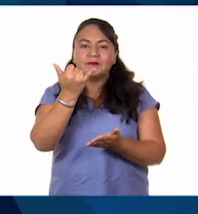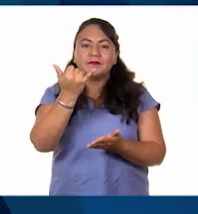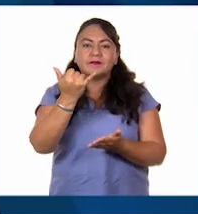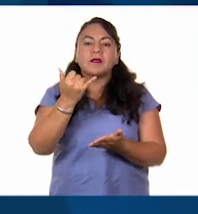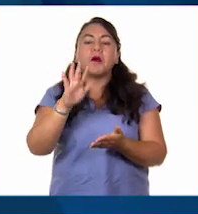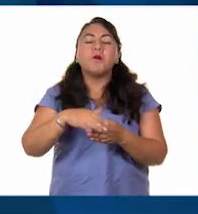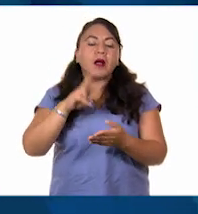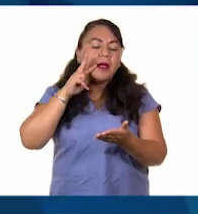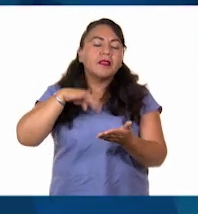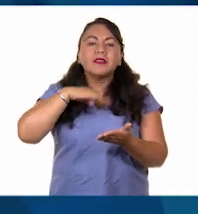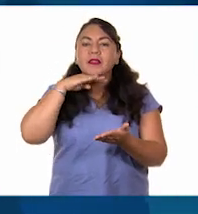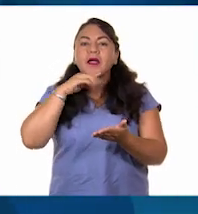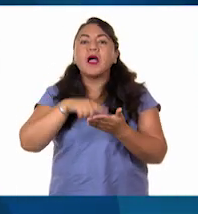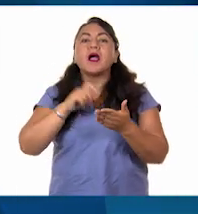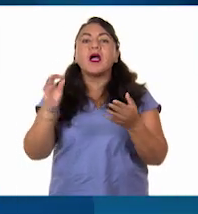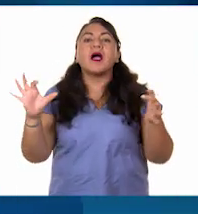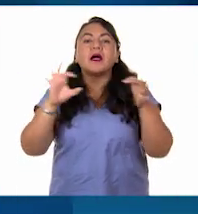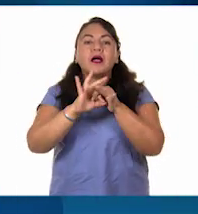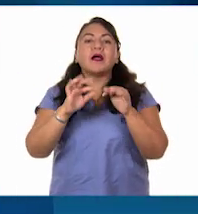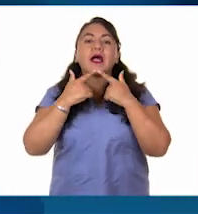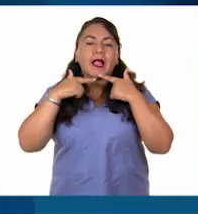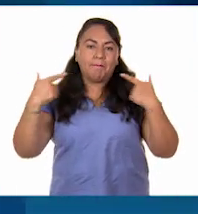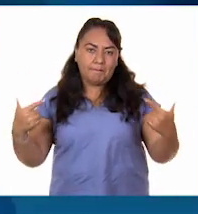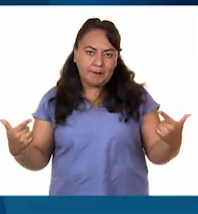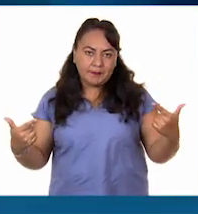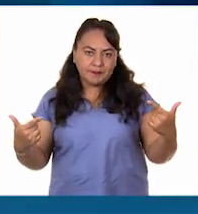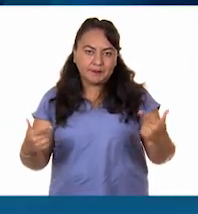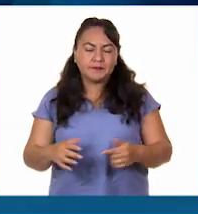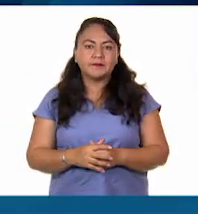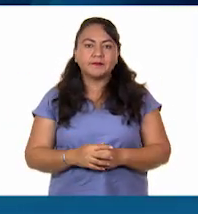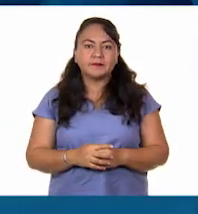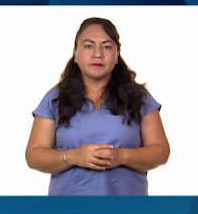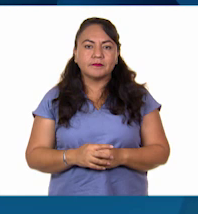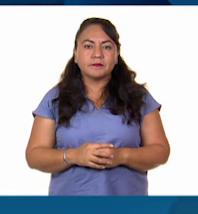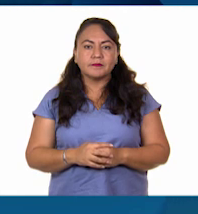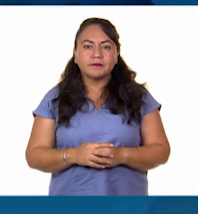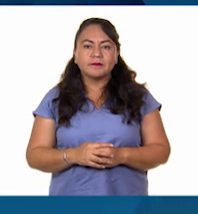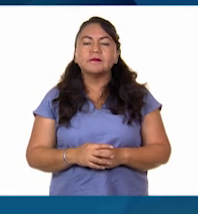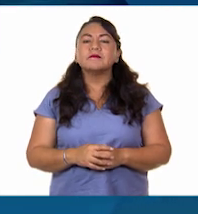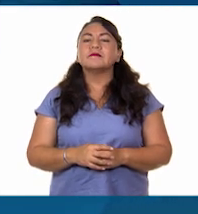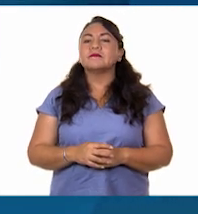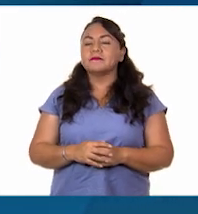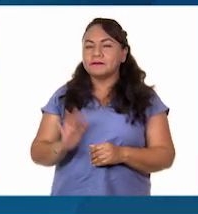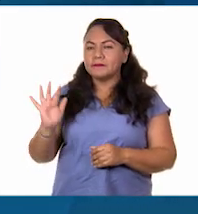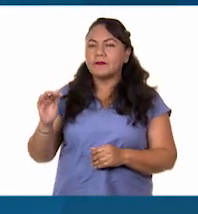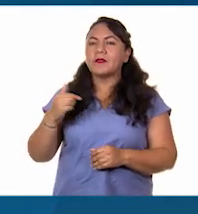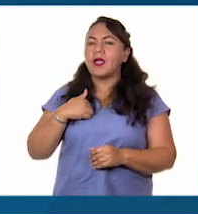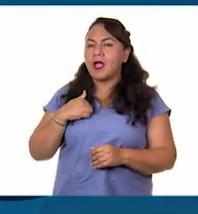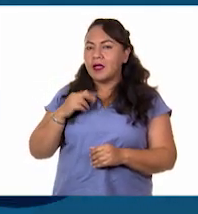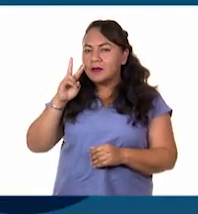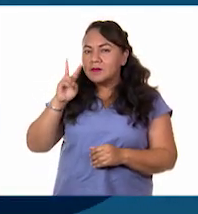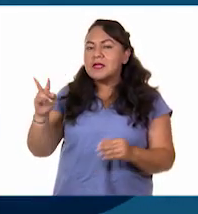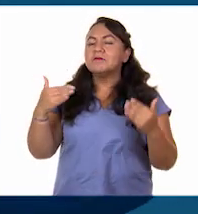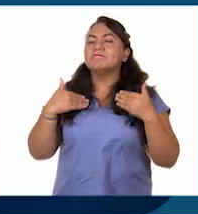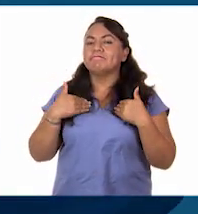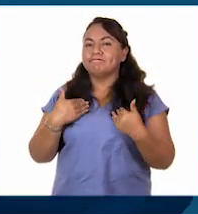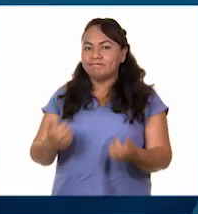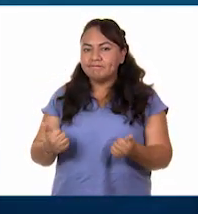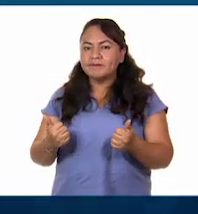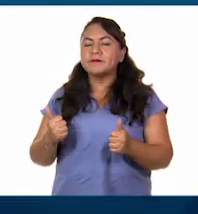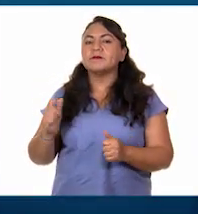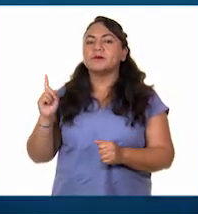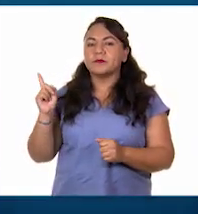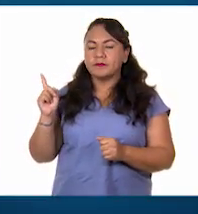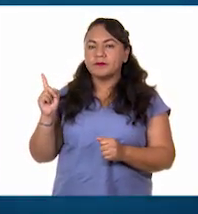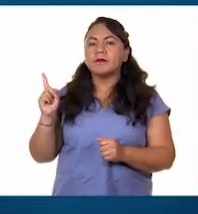no fijarse en su función gramatical. Creo entender aquí, aquí se habla de las evidencias